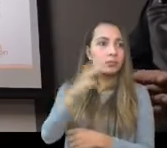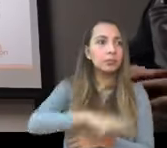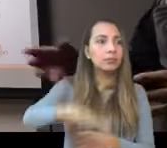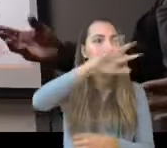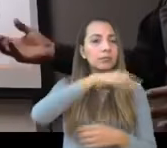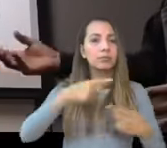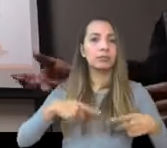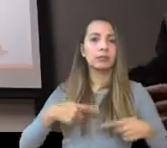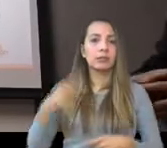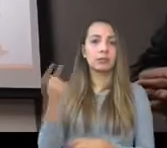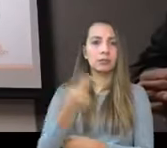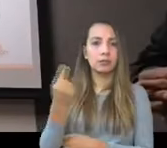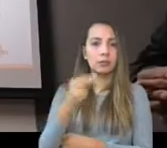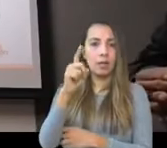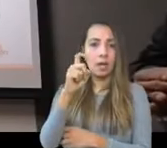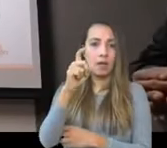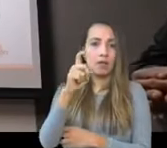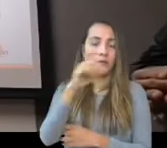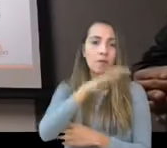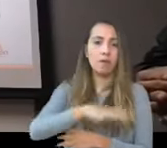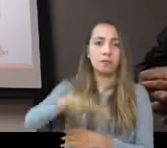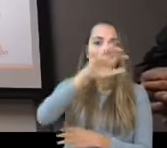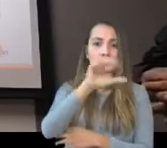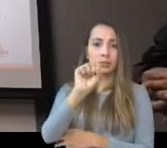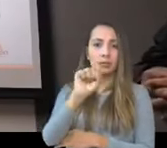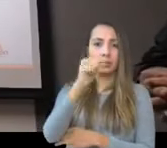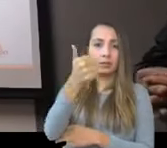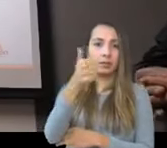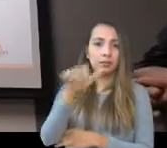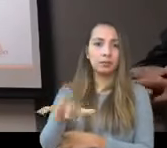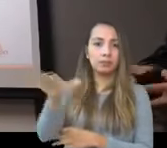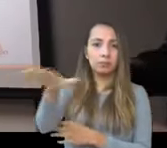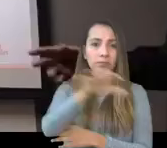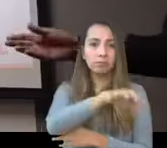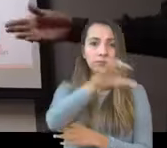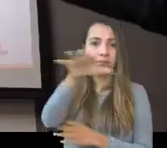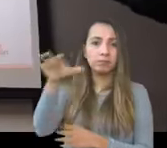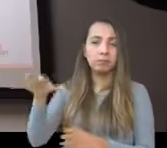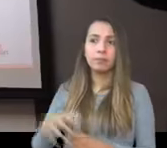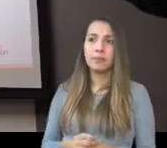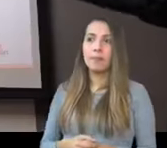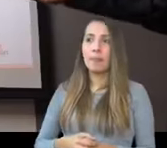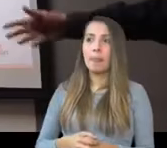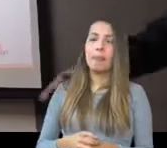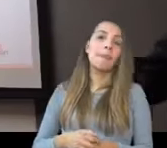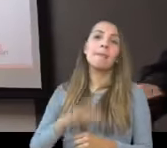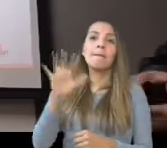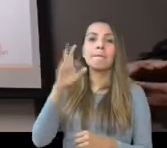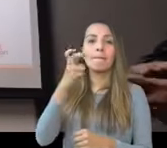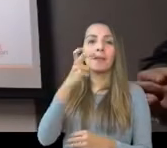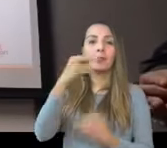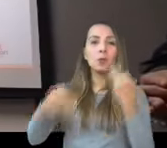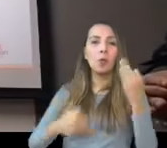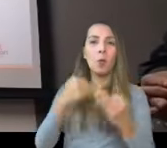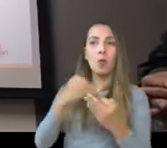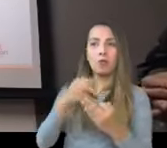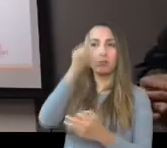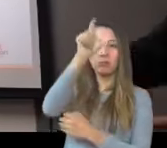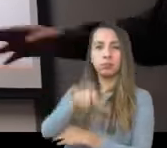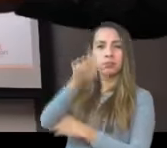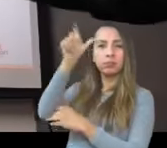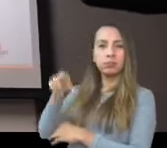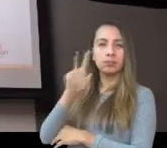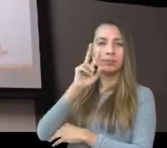ciudad, sobre todo a esas 66 colonias. Aquí están el listado de las colonias